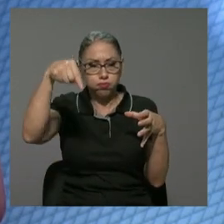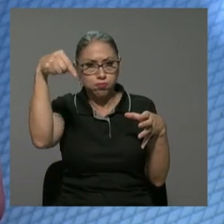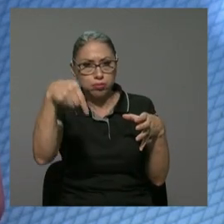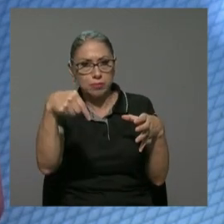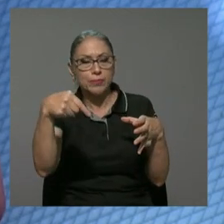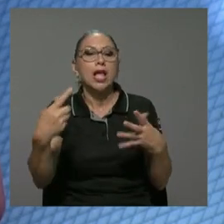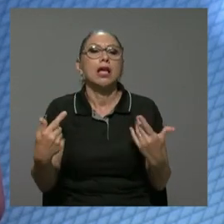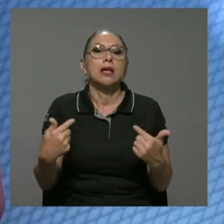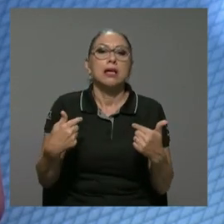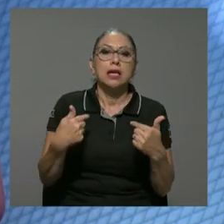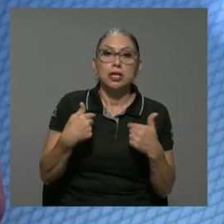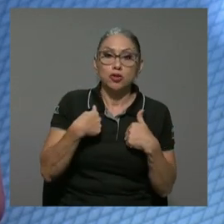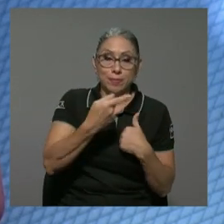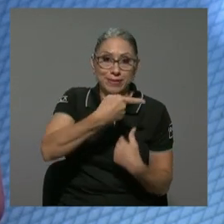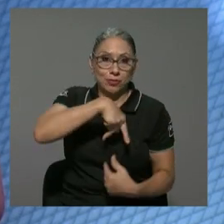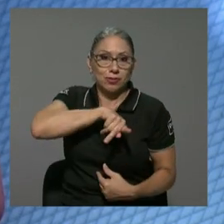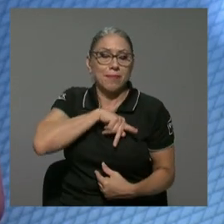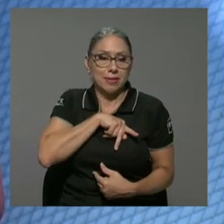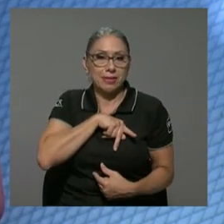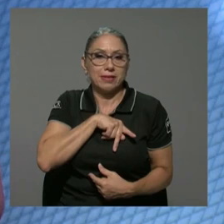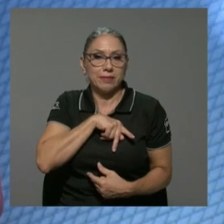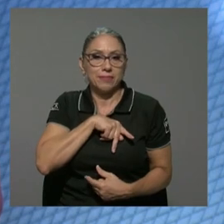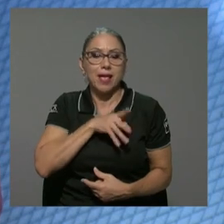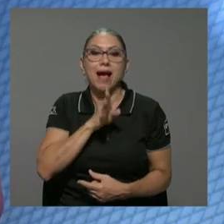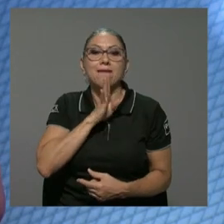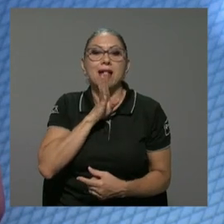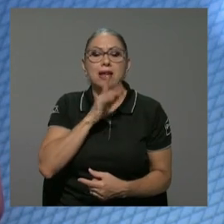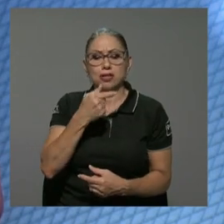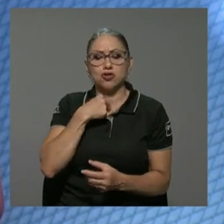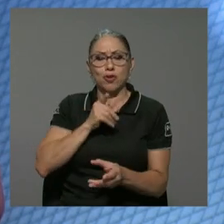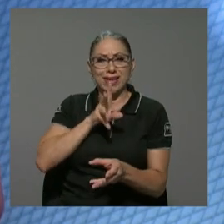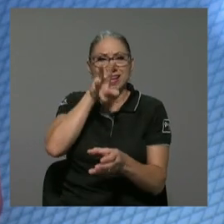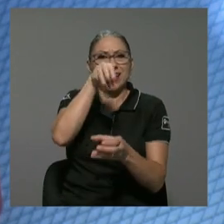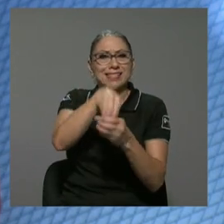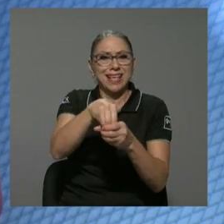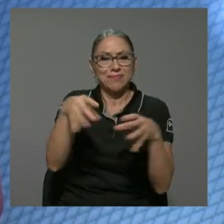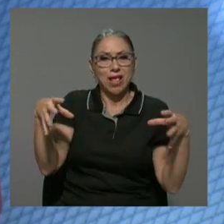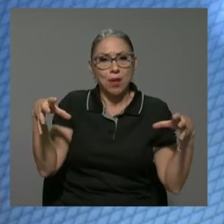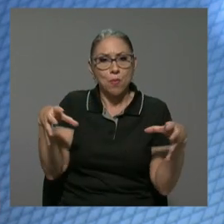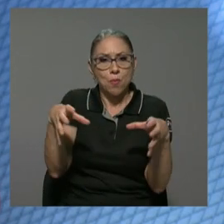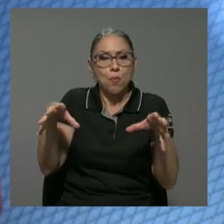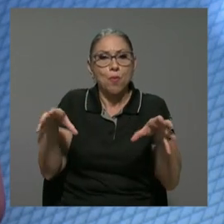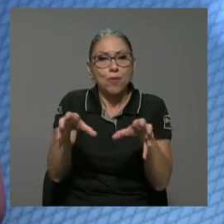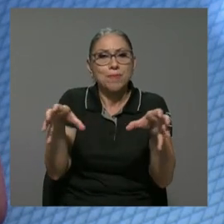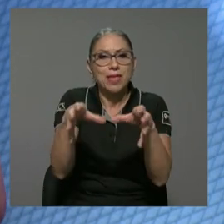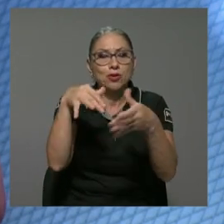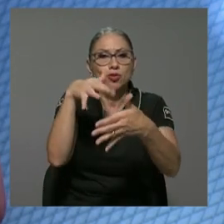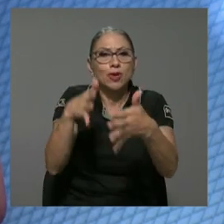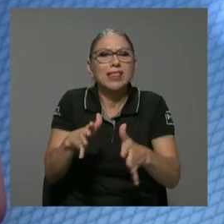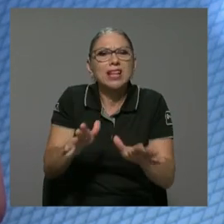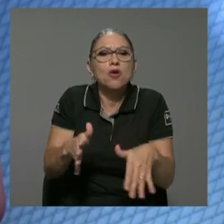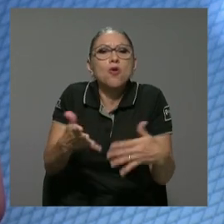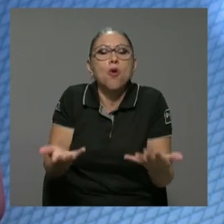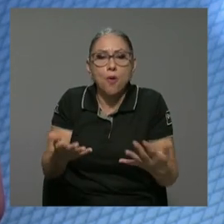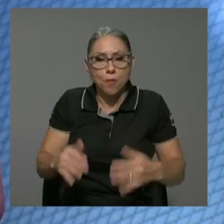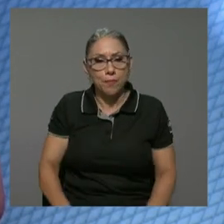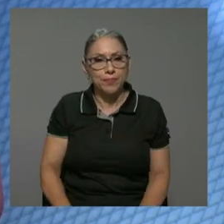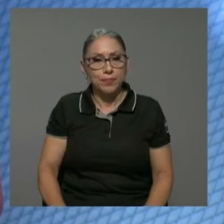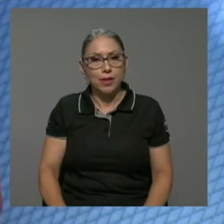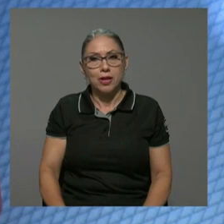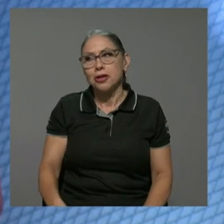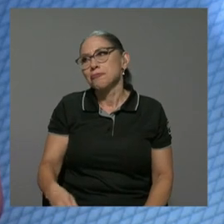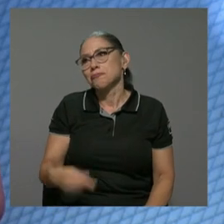Y yo, bueno, para hablar personalmente de cómo ingresé al movimiento estudiantil, yo digo que fue casi que